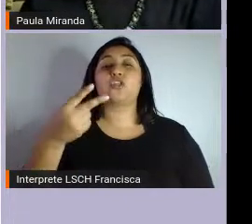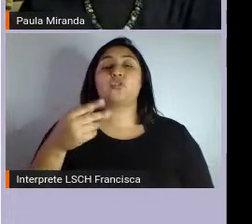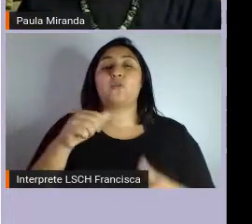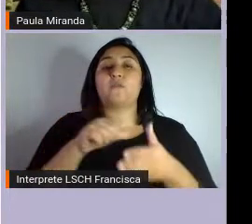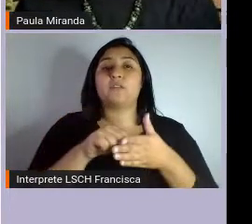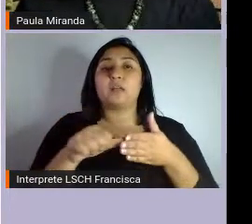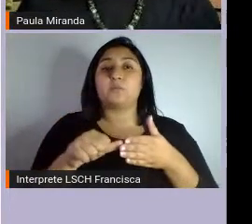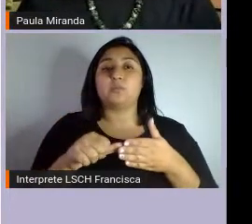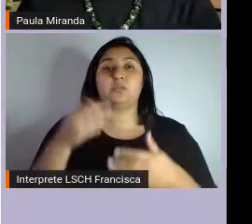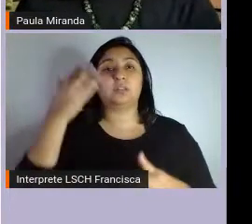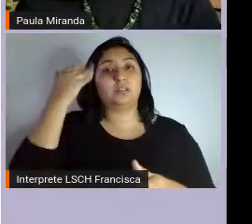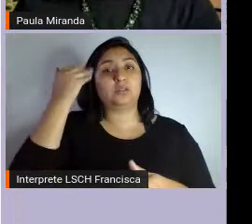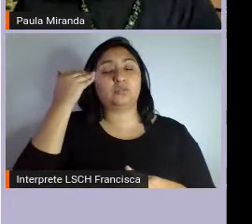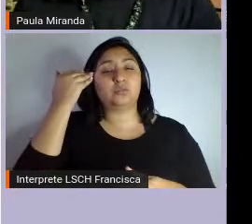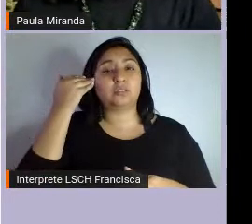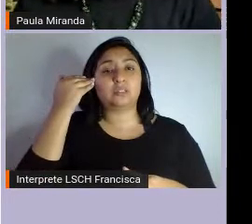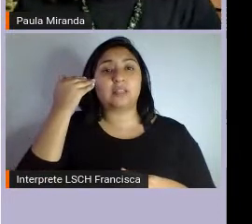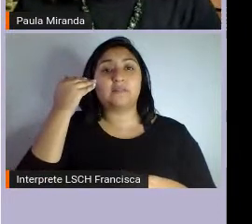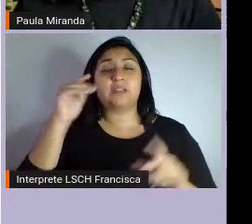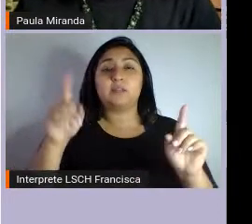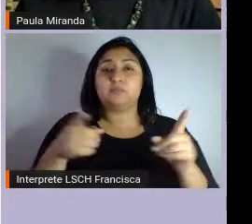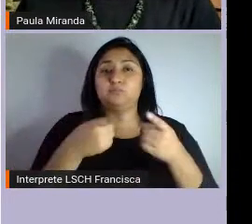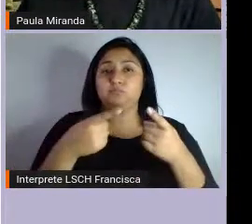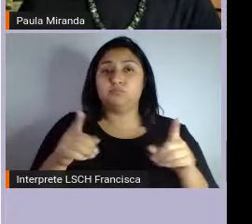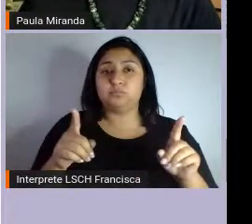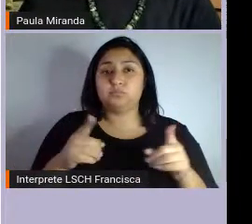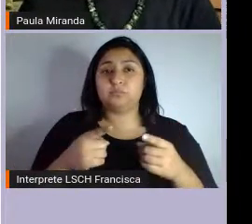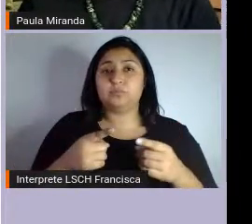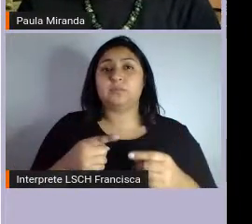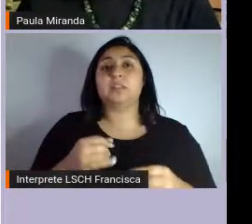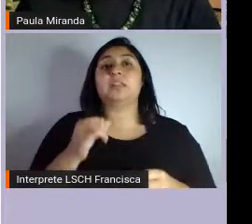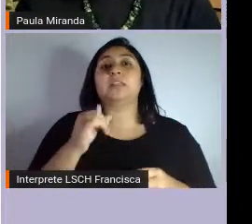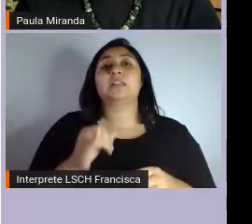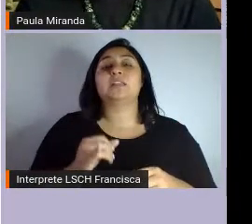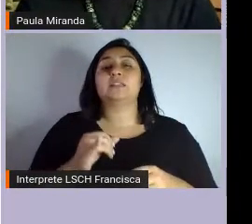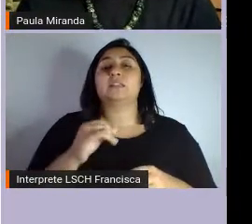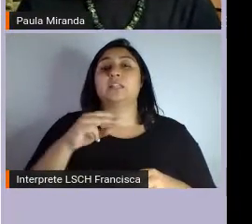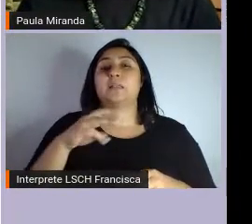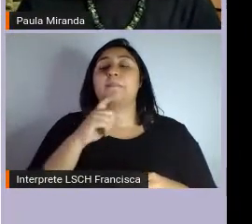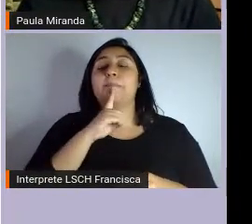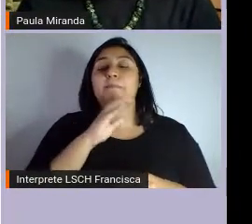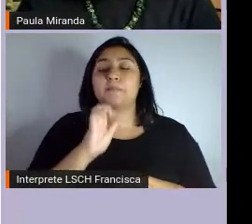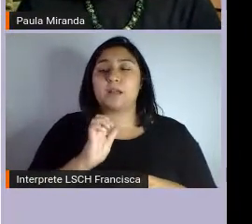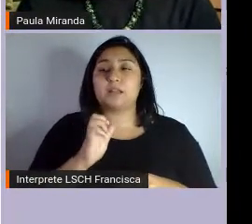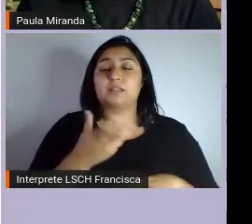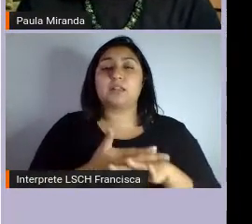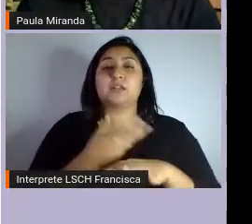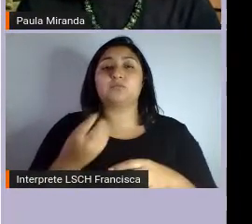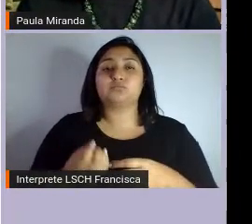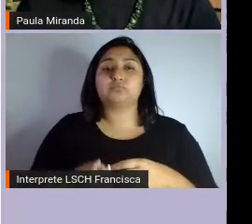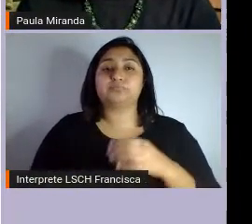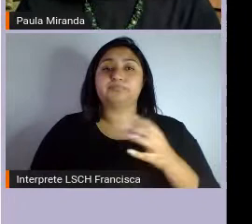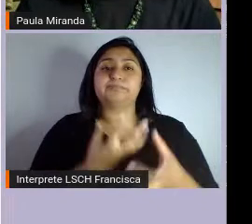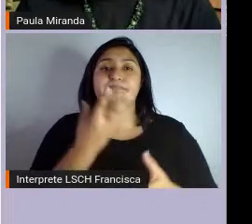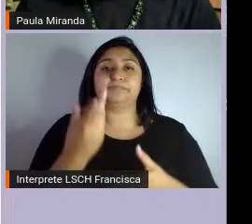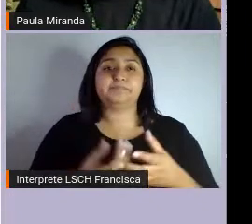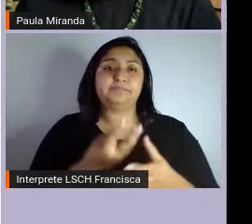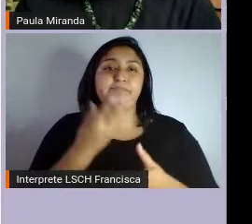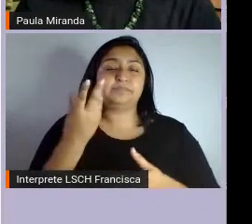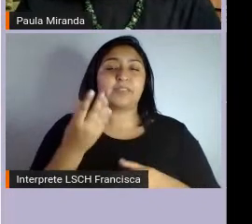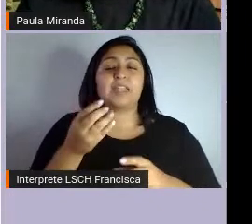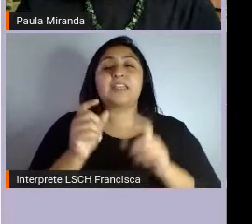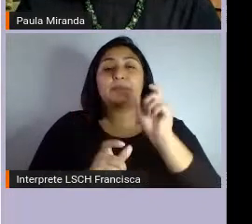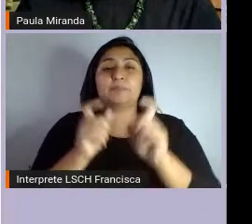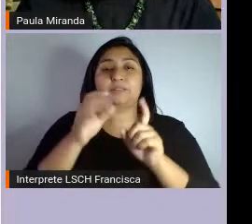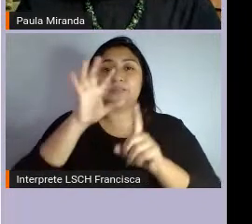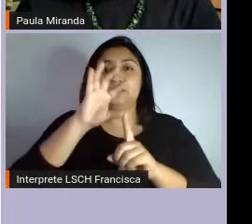es no saber pentagrama, sin el mater de una llama destinada para gente culta. en el cerebro me abulta causándome confusión